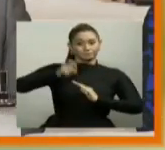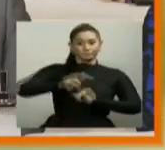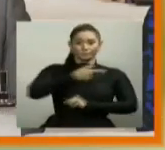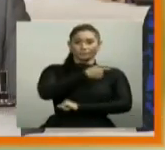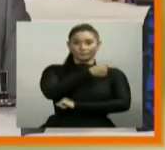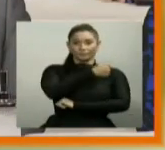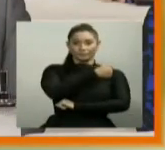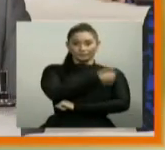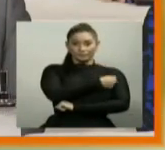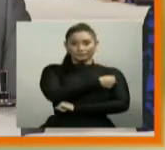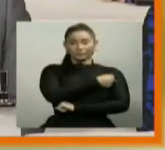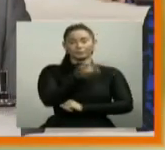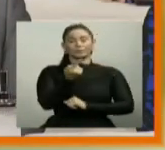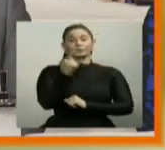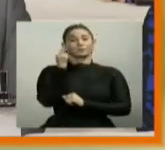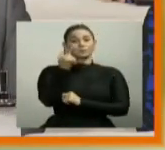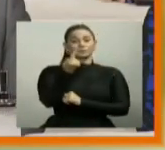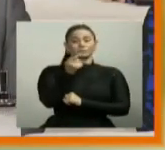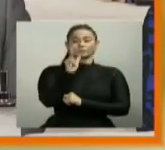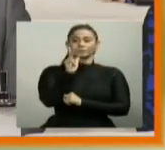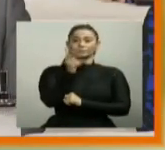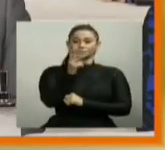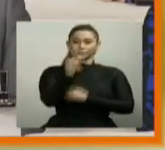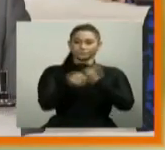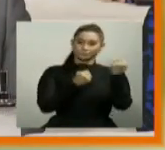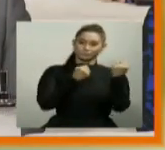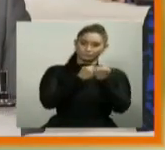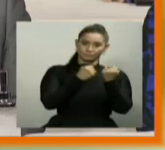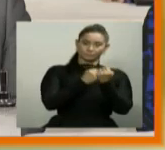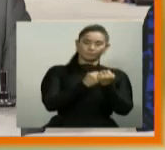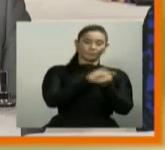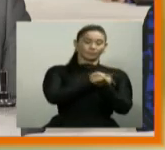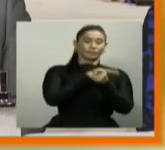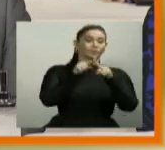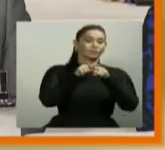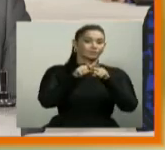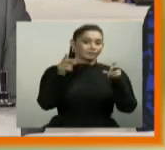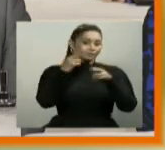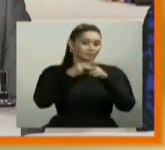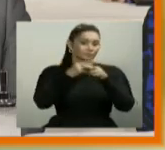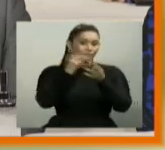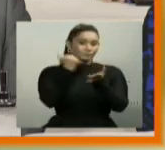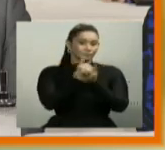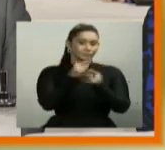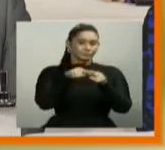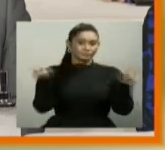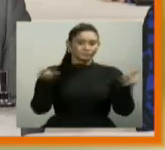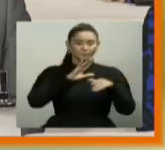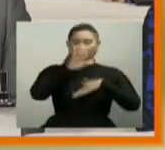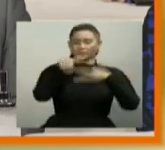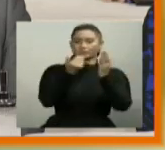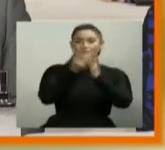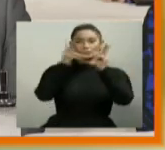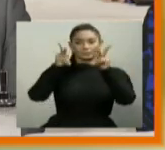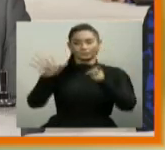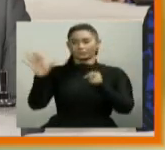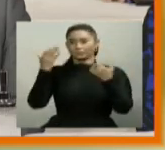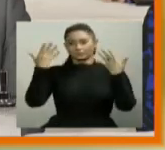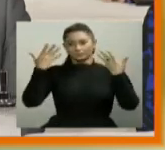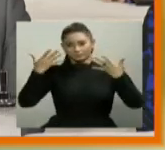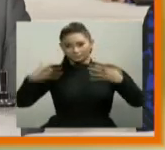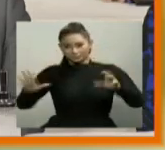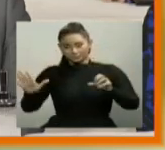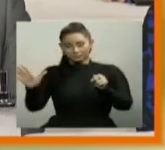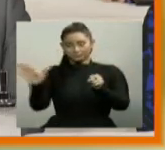Organización Panamericana de Salud, que hace 2 días le dice al gobierno tengan cierto cuidado con la aplicación de una tercera dosis de estas